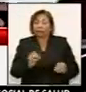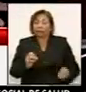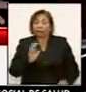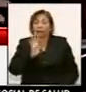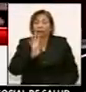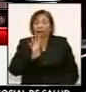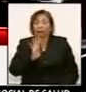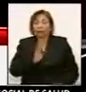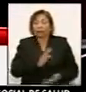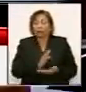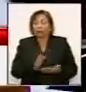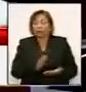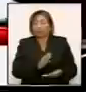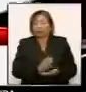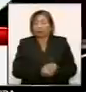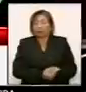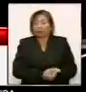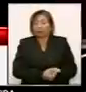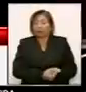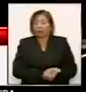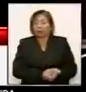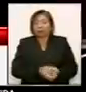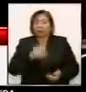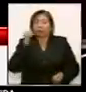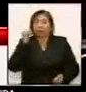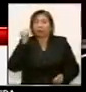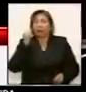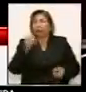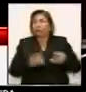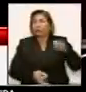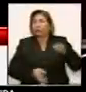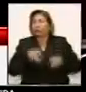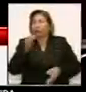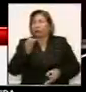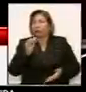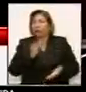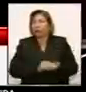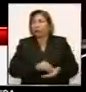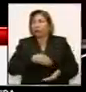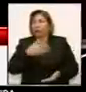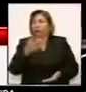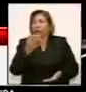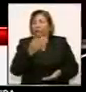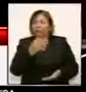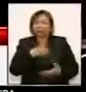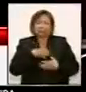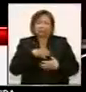cuatro situaciones como la que hoy día nos ha traído el debate, con derecho, con justicia. Más allá que al presidente Vizcarra